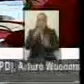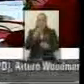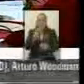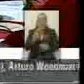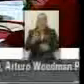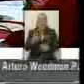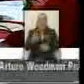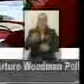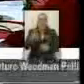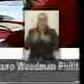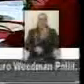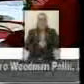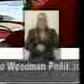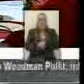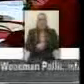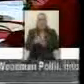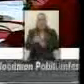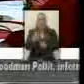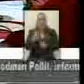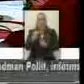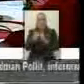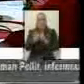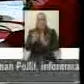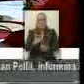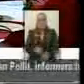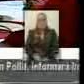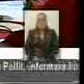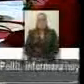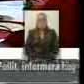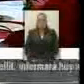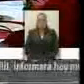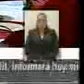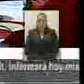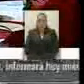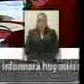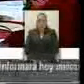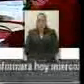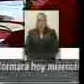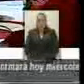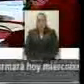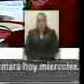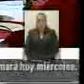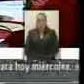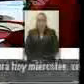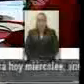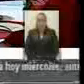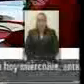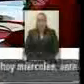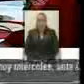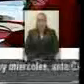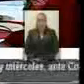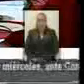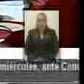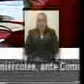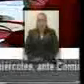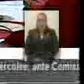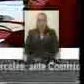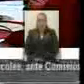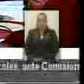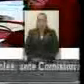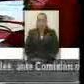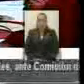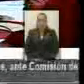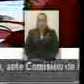los trabajadores $34 millones que se ha ido a repartir entre todos los trabajadores como utilidades. $34 millones. Entonces, ¿a quién